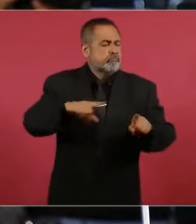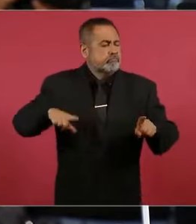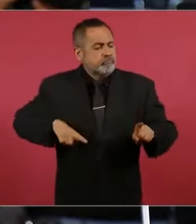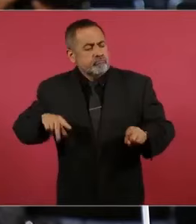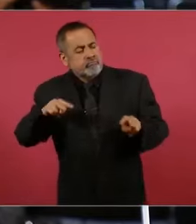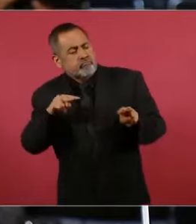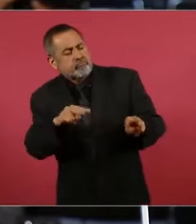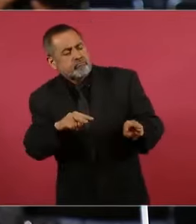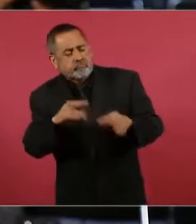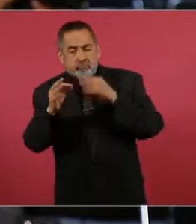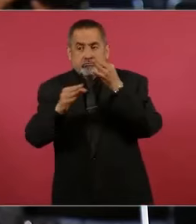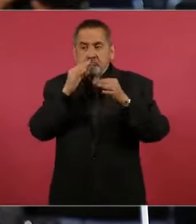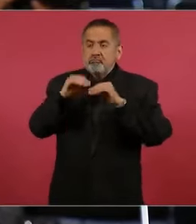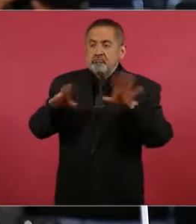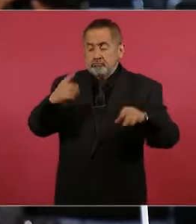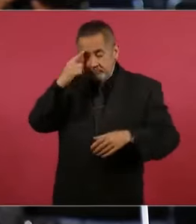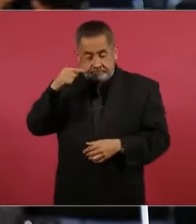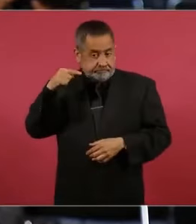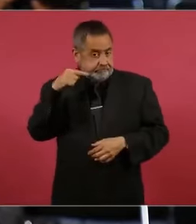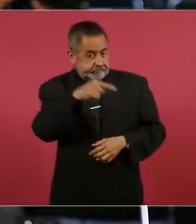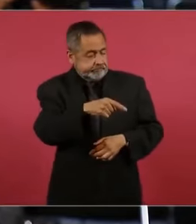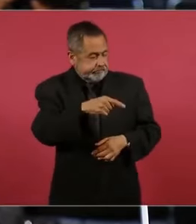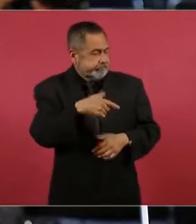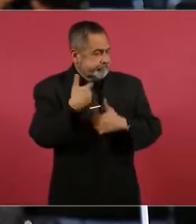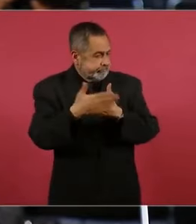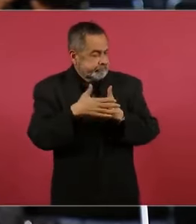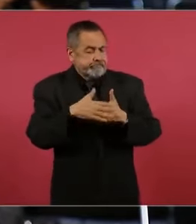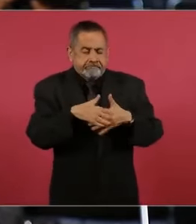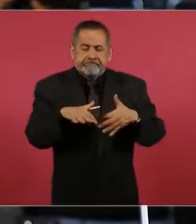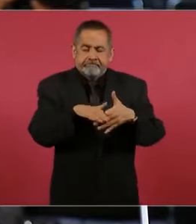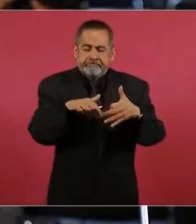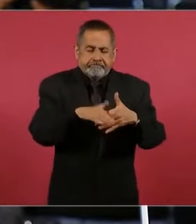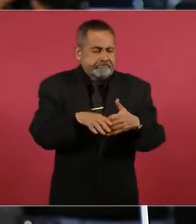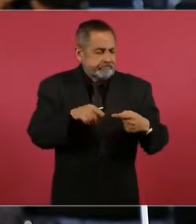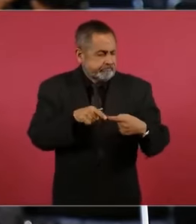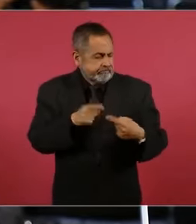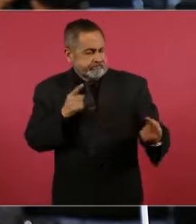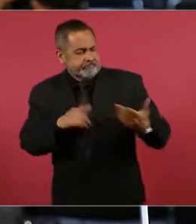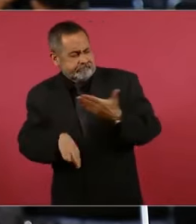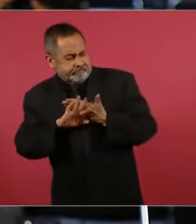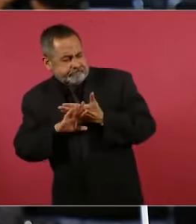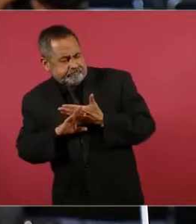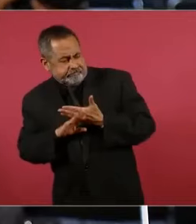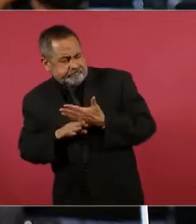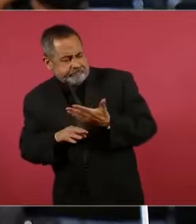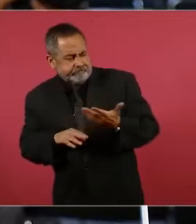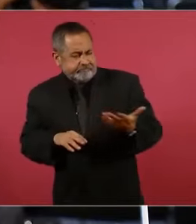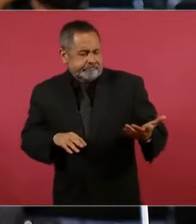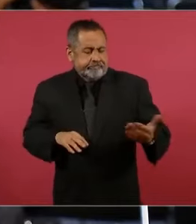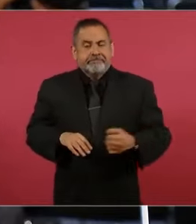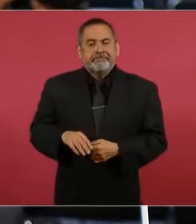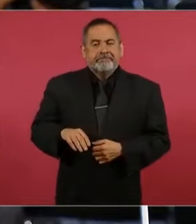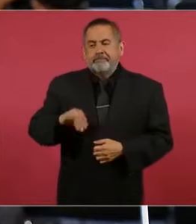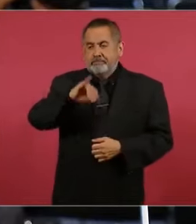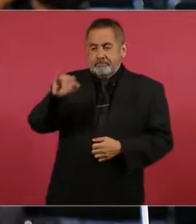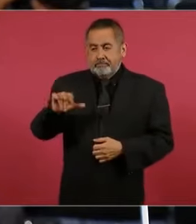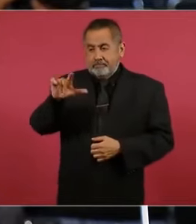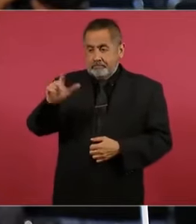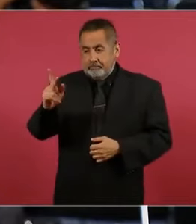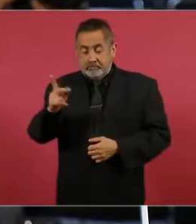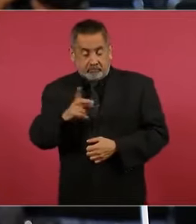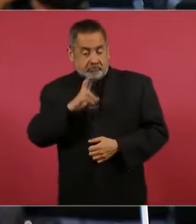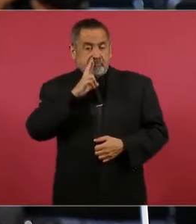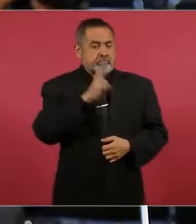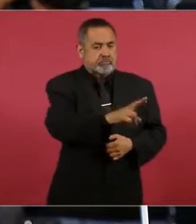Estado le dé publicidad para que sistemáticamente se oponga? López Portillo le